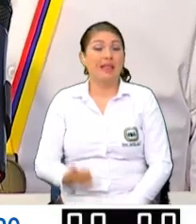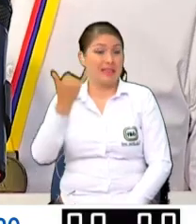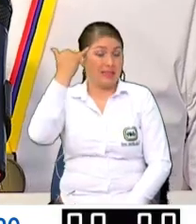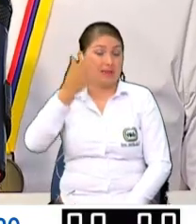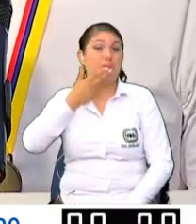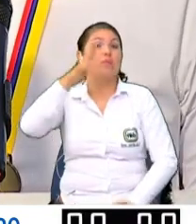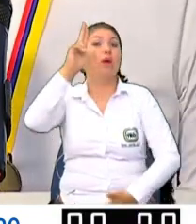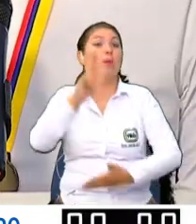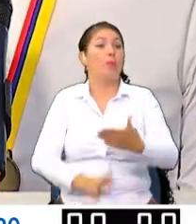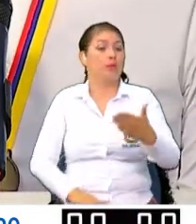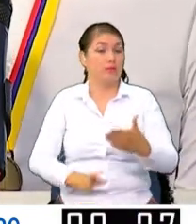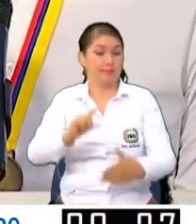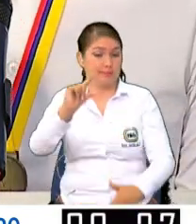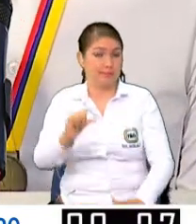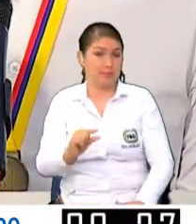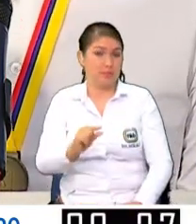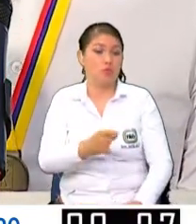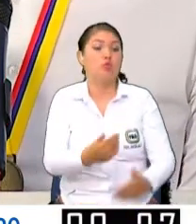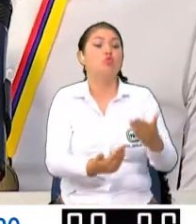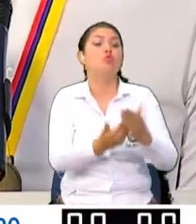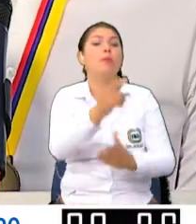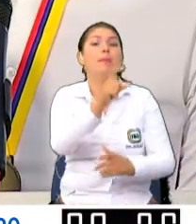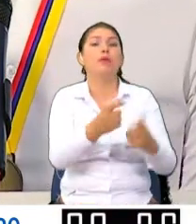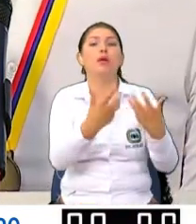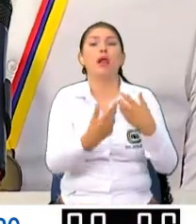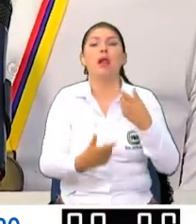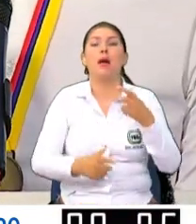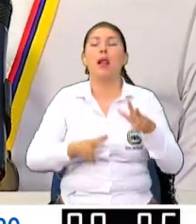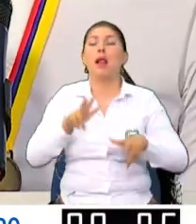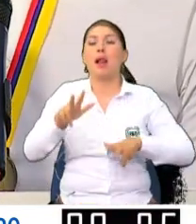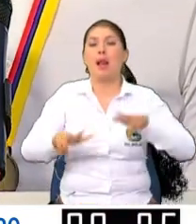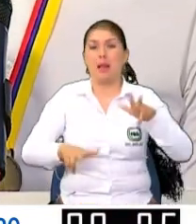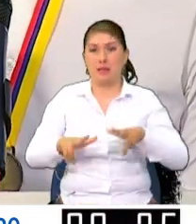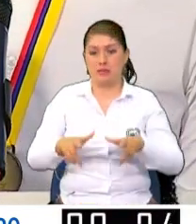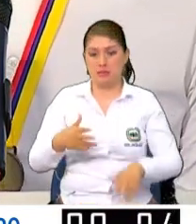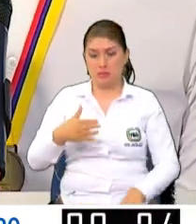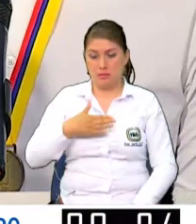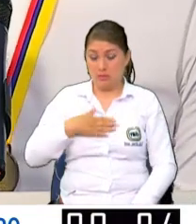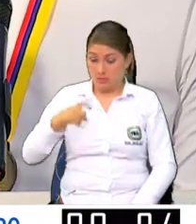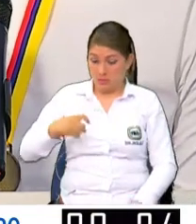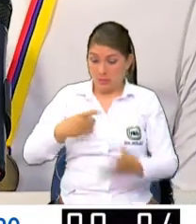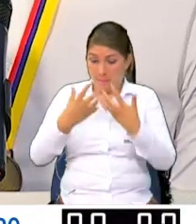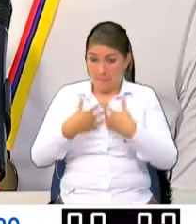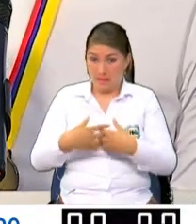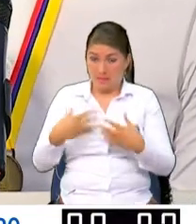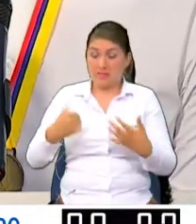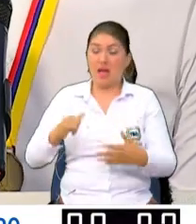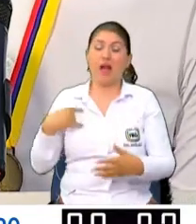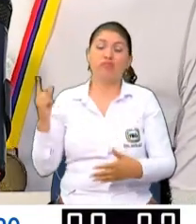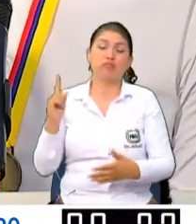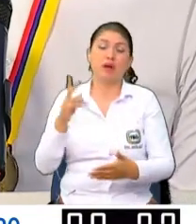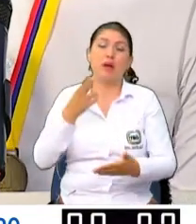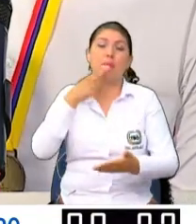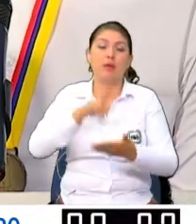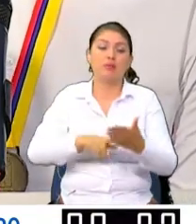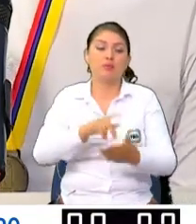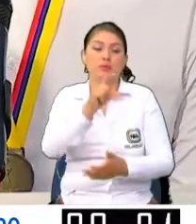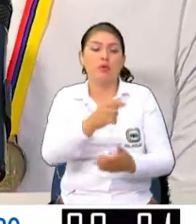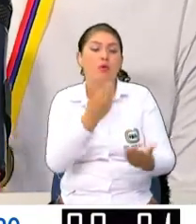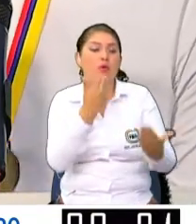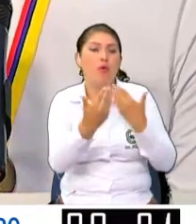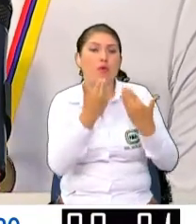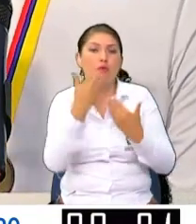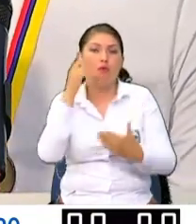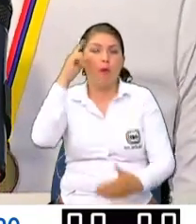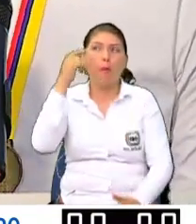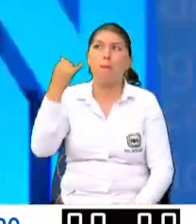es bajarle los impuestos a los nuevos emprendedores lo que uno necesita como empresa que paga impuestos e generar una confianza en el